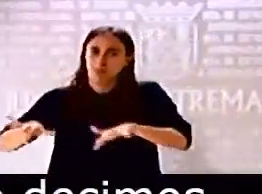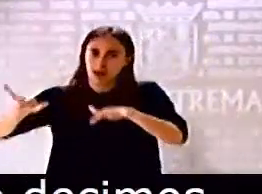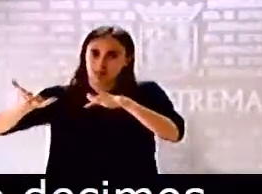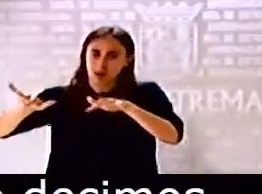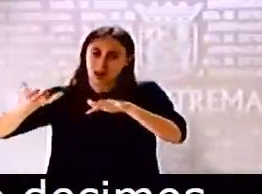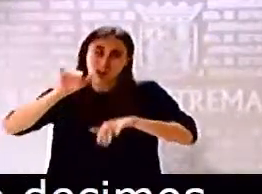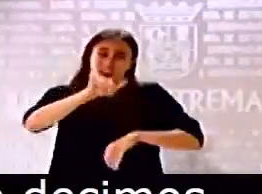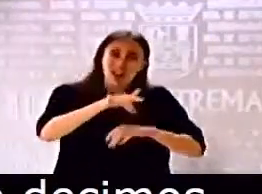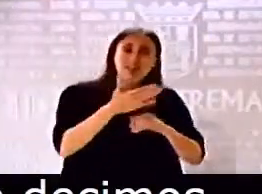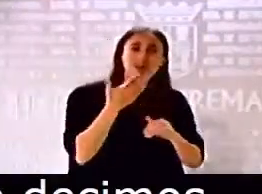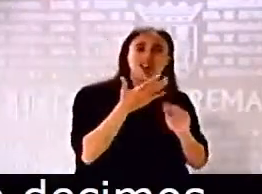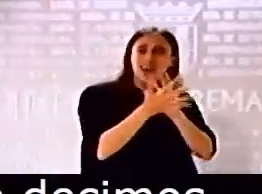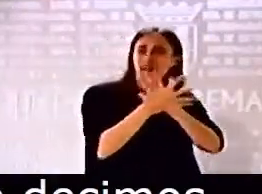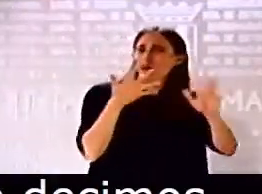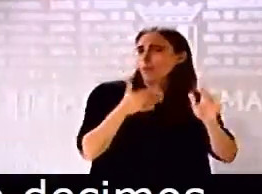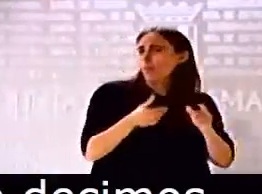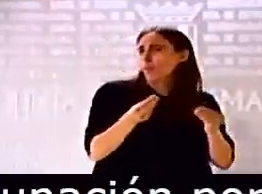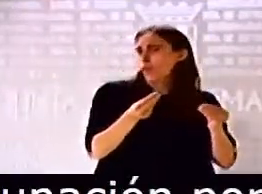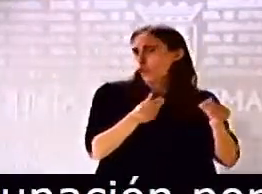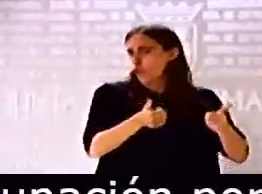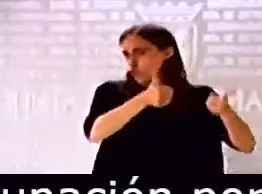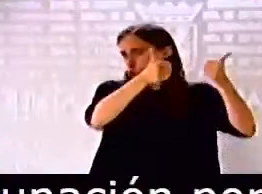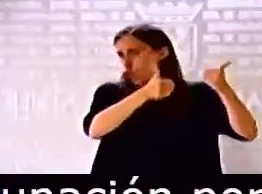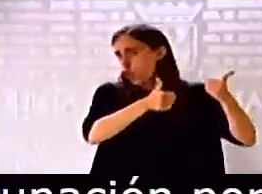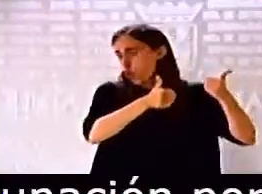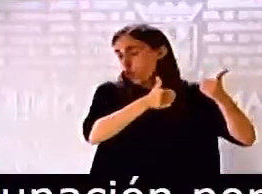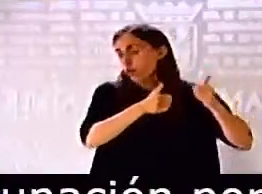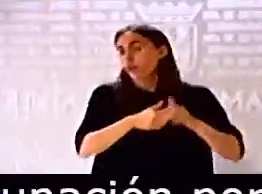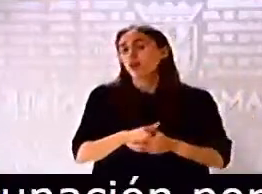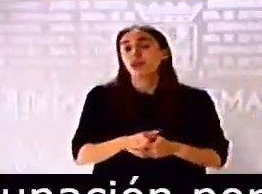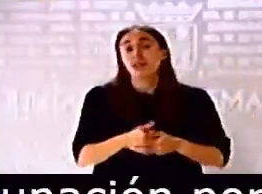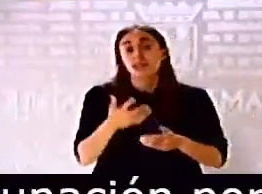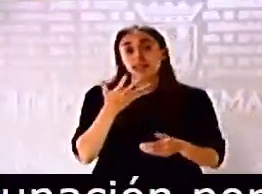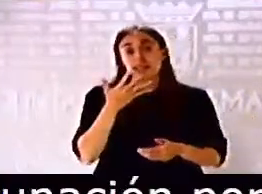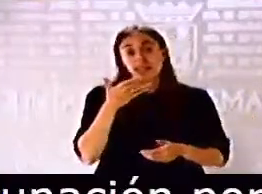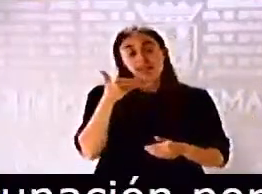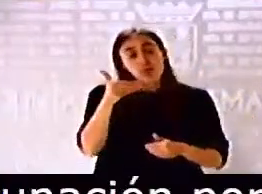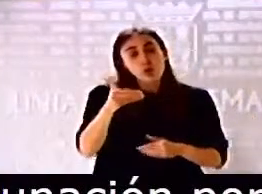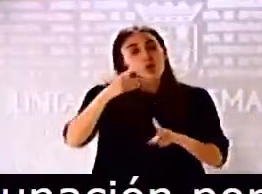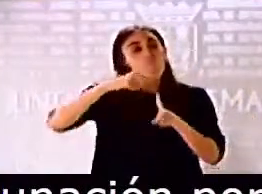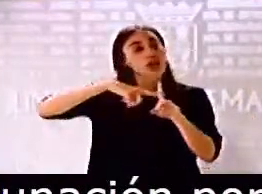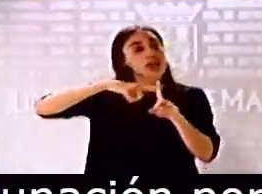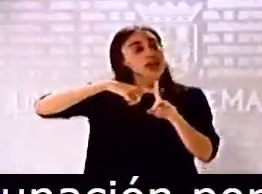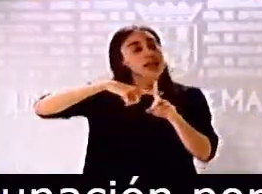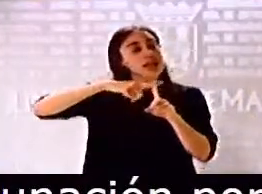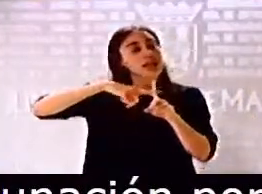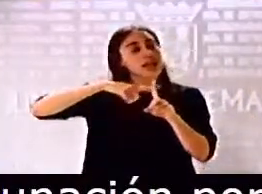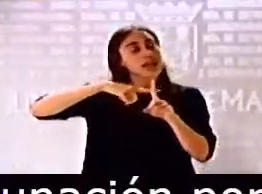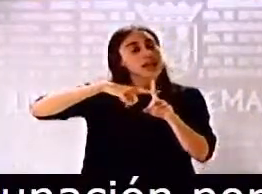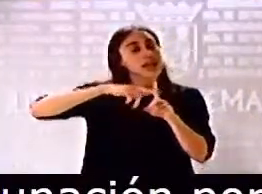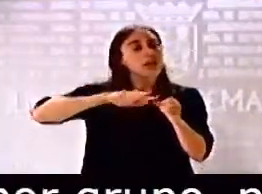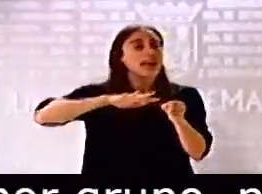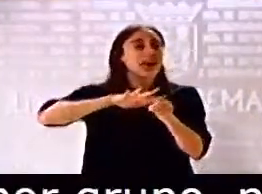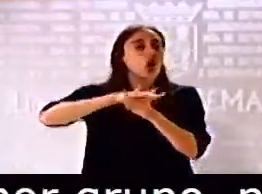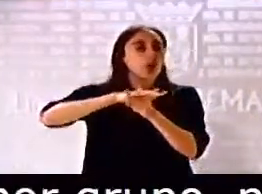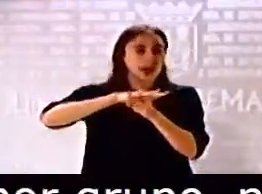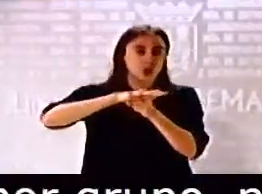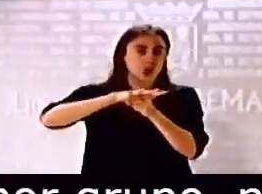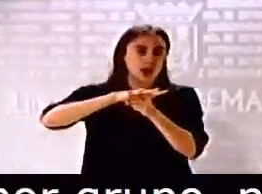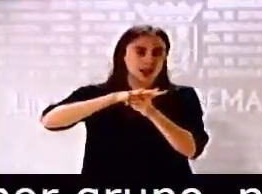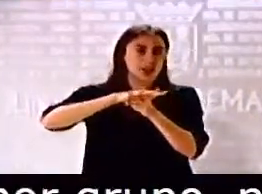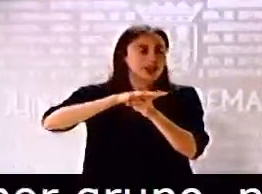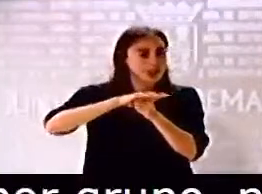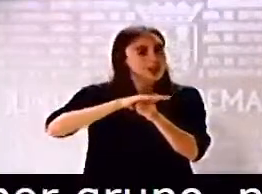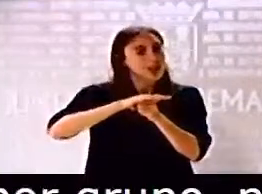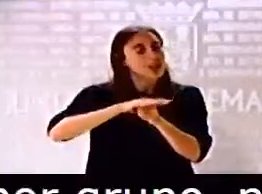muchísimo más rápida. Por lo tanto, si queremos conseguir unos niveles de cobertura mayores, vayamos a los tramos de